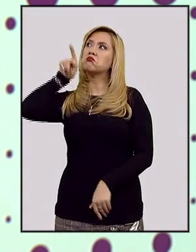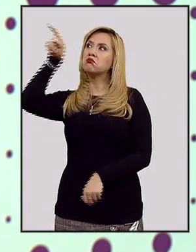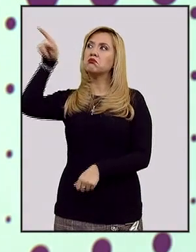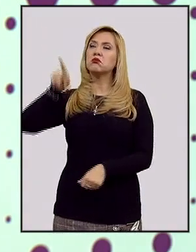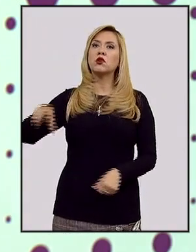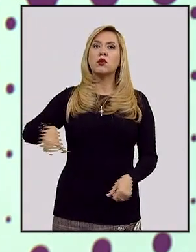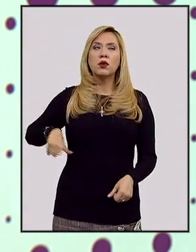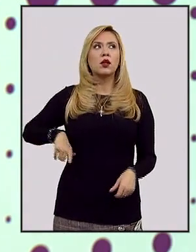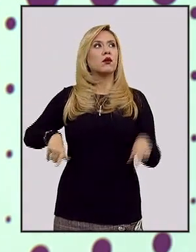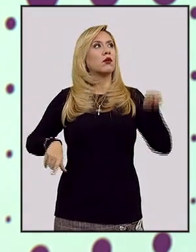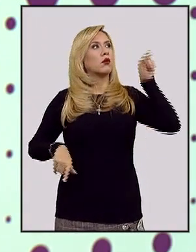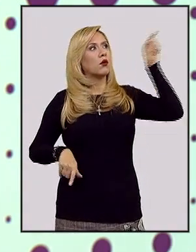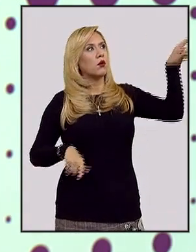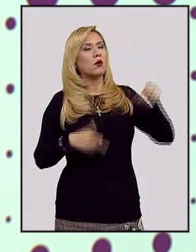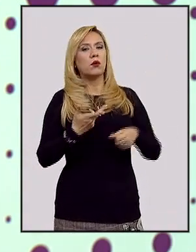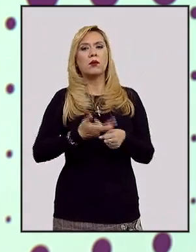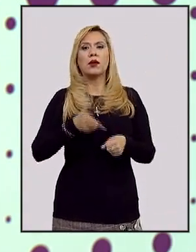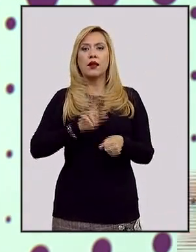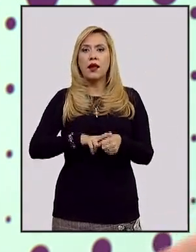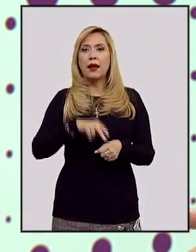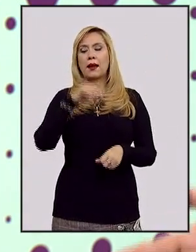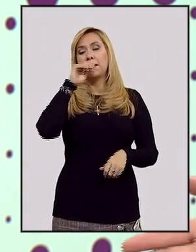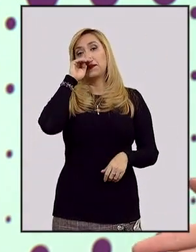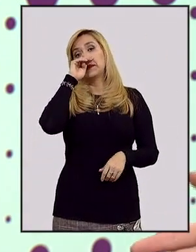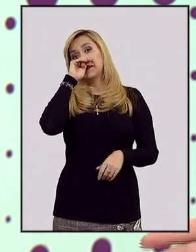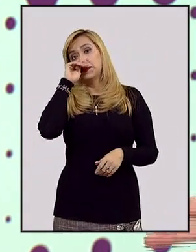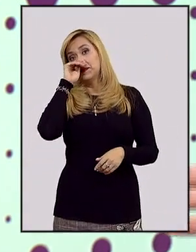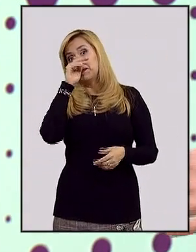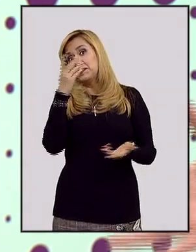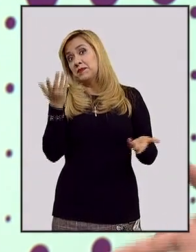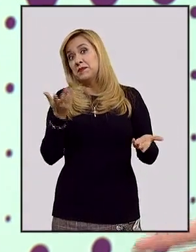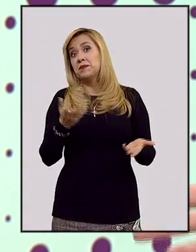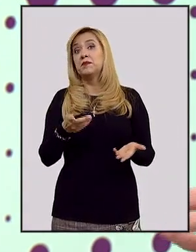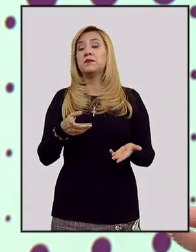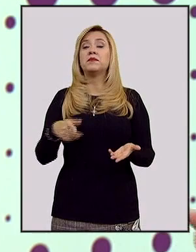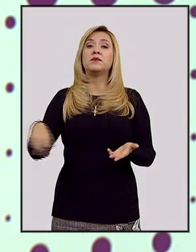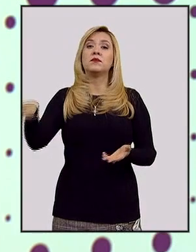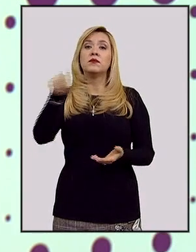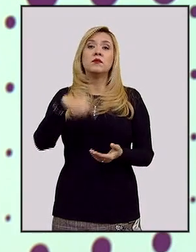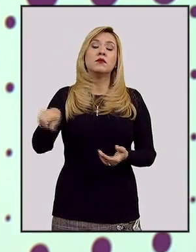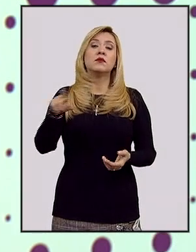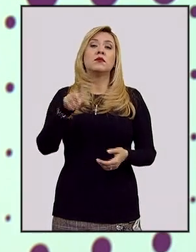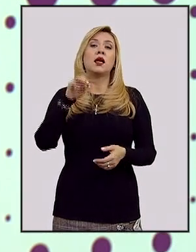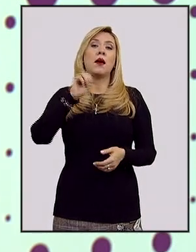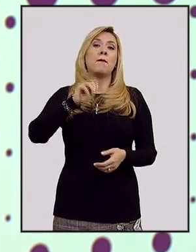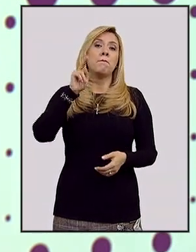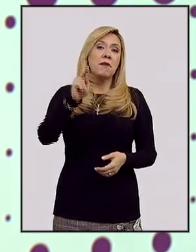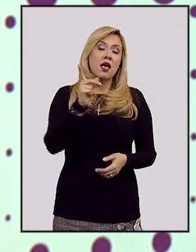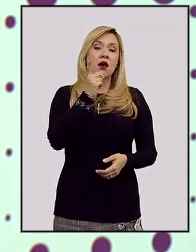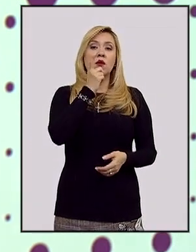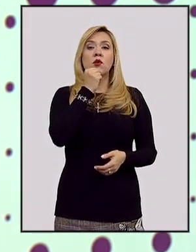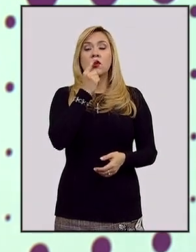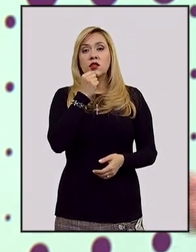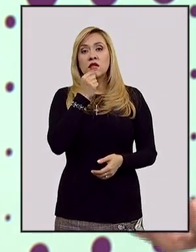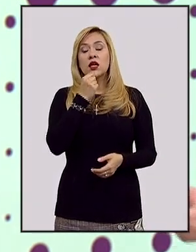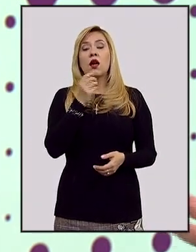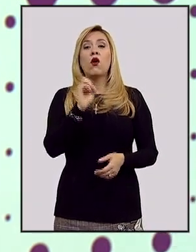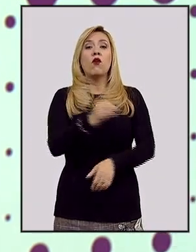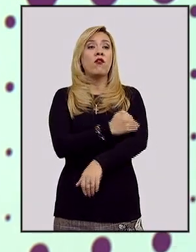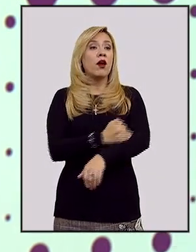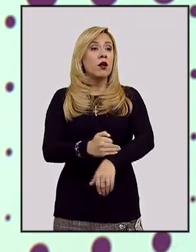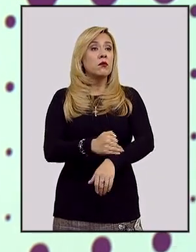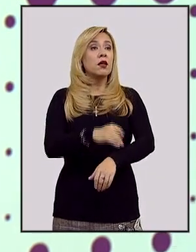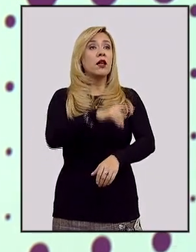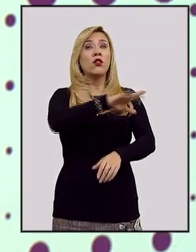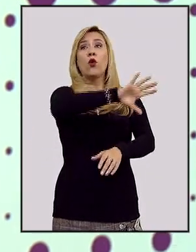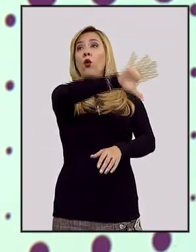del hospital, en algunos casos de las fiscalías, de los ministerios públicos o las familias, quienes van